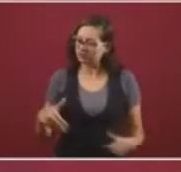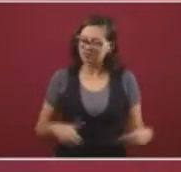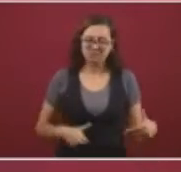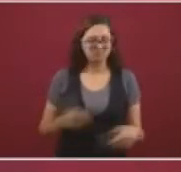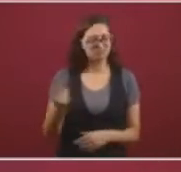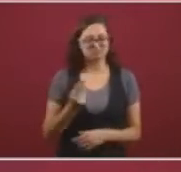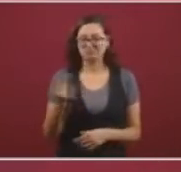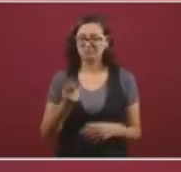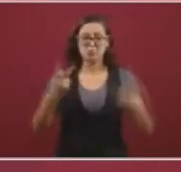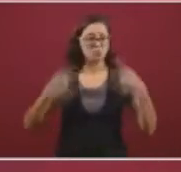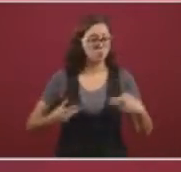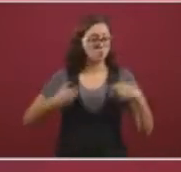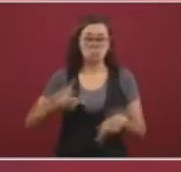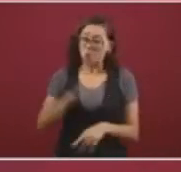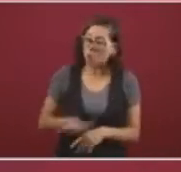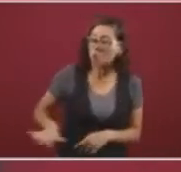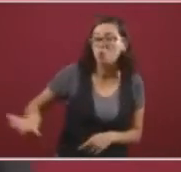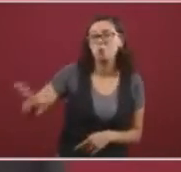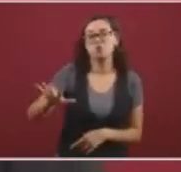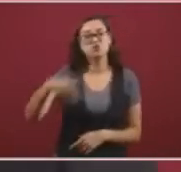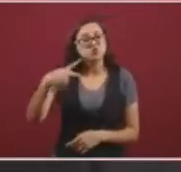tiene todo el derecho